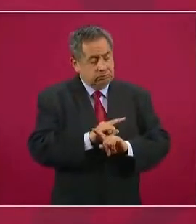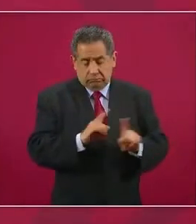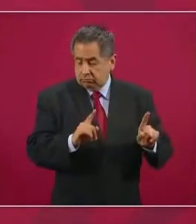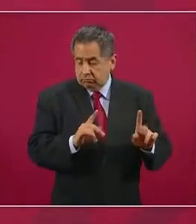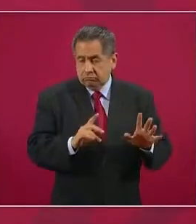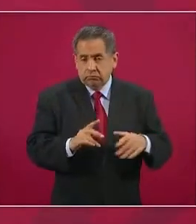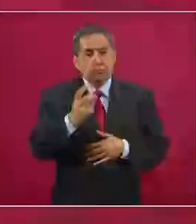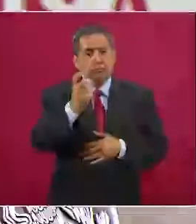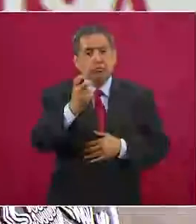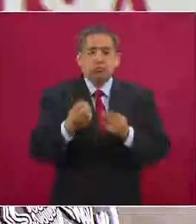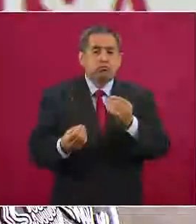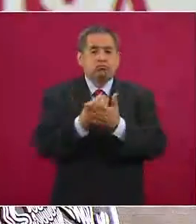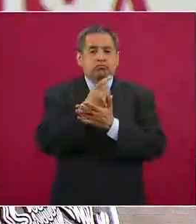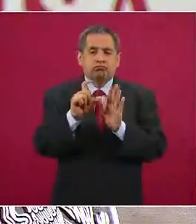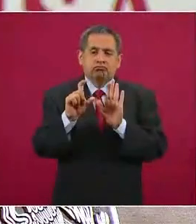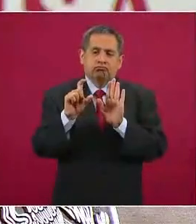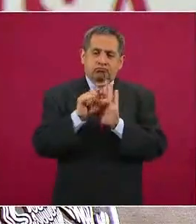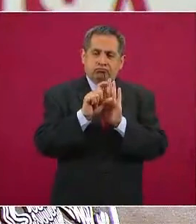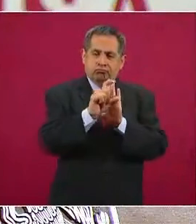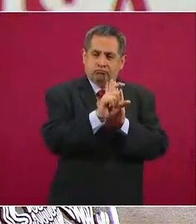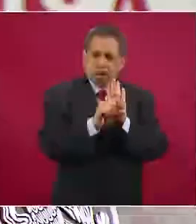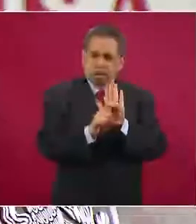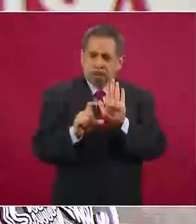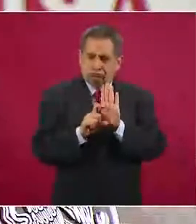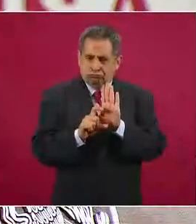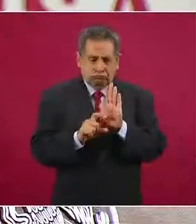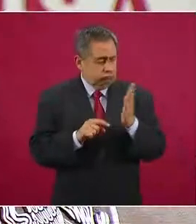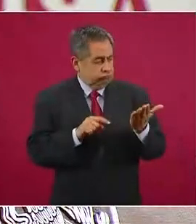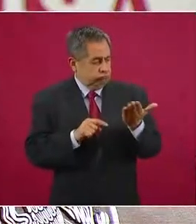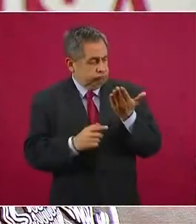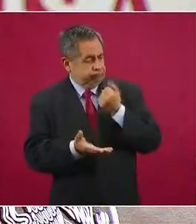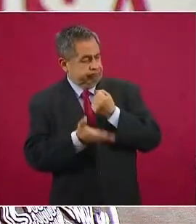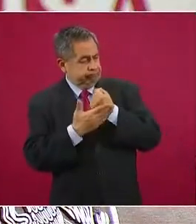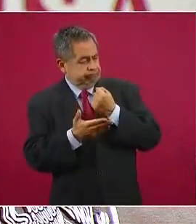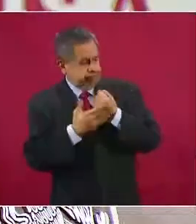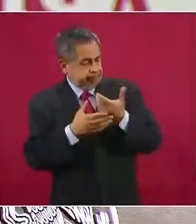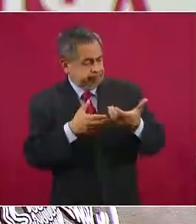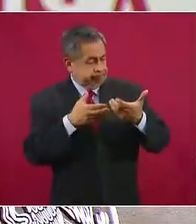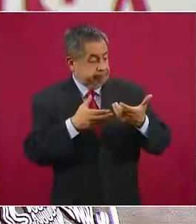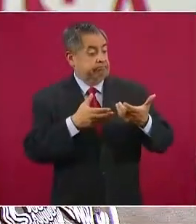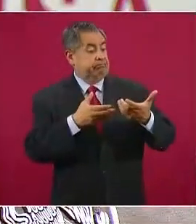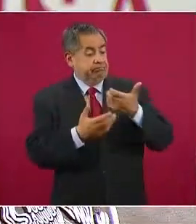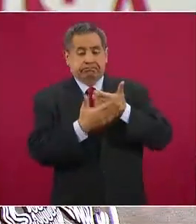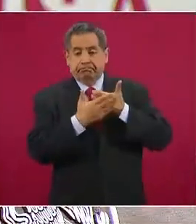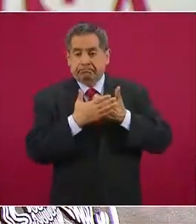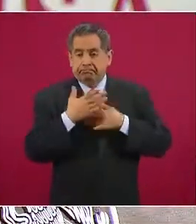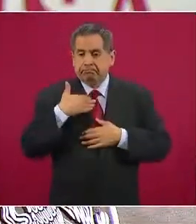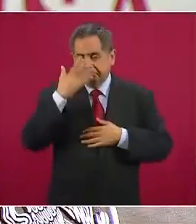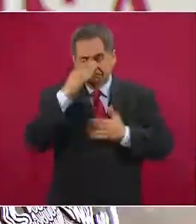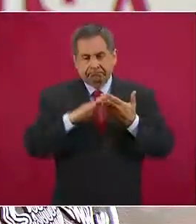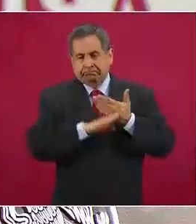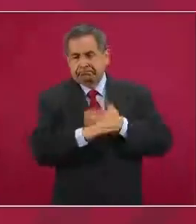Por eso el nuevo etiquetado, la información a los ciudadanos.